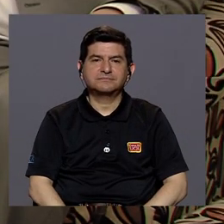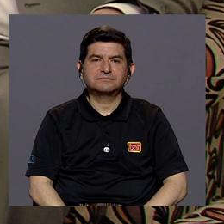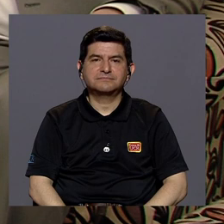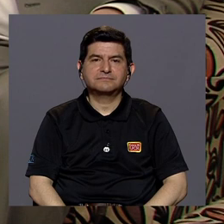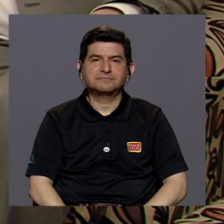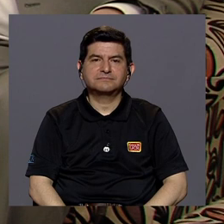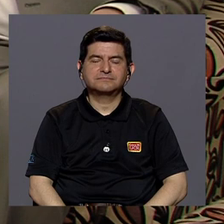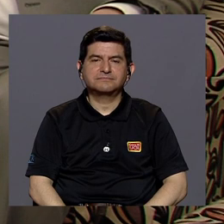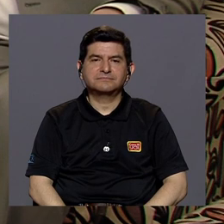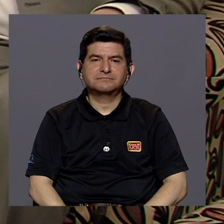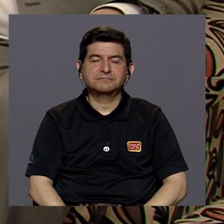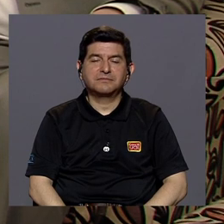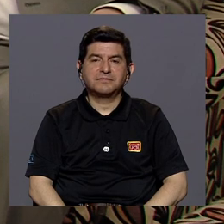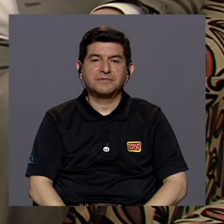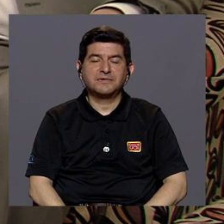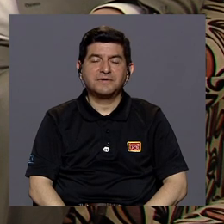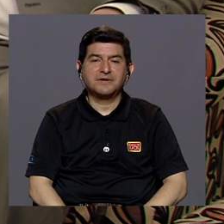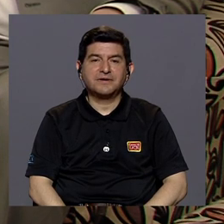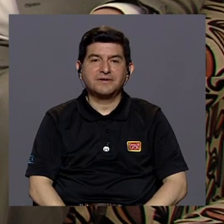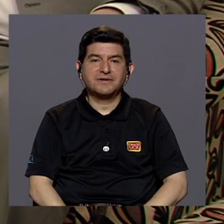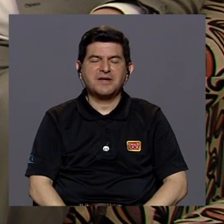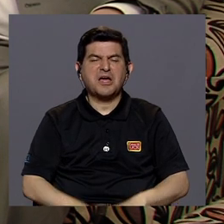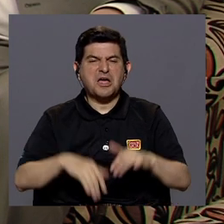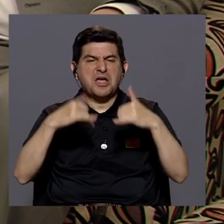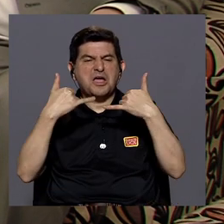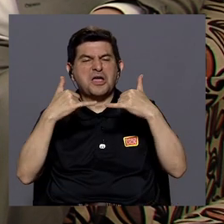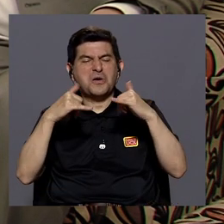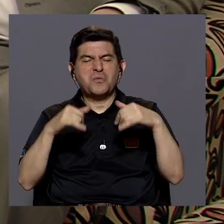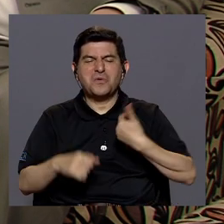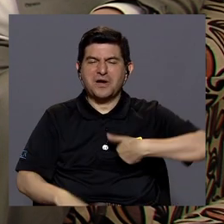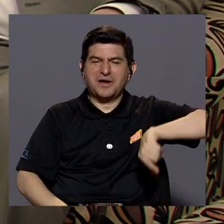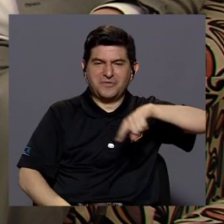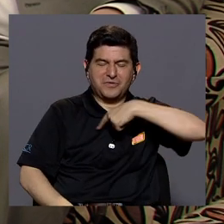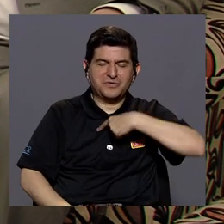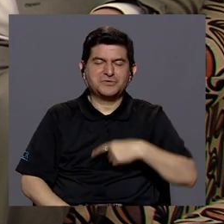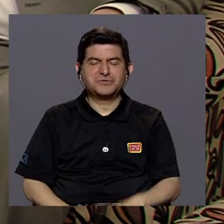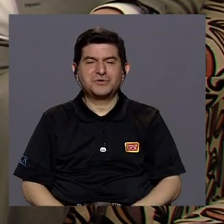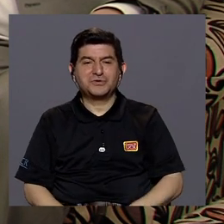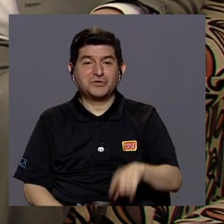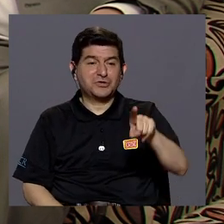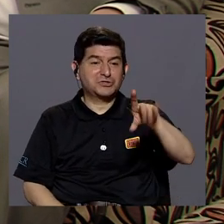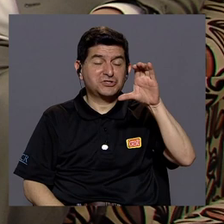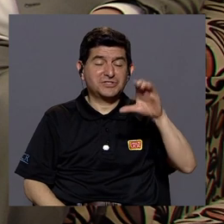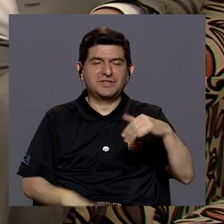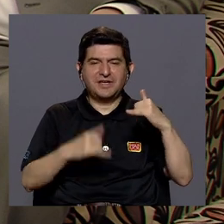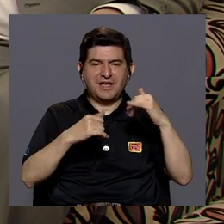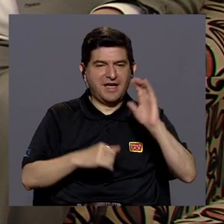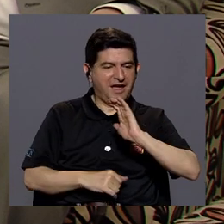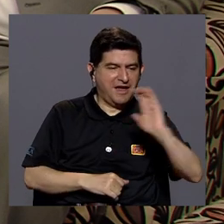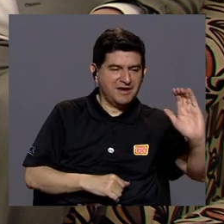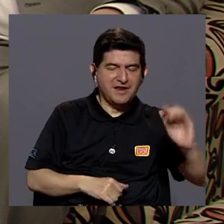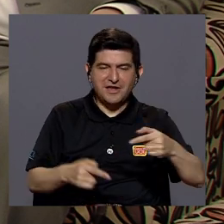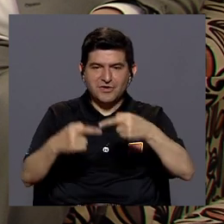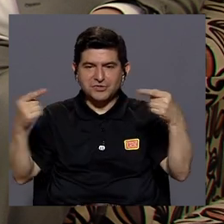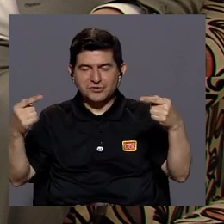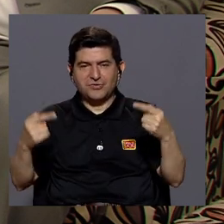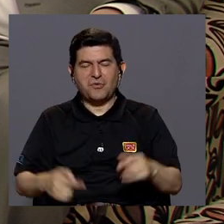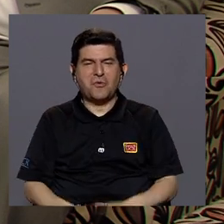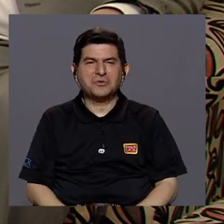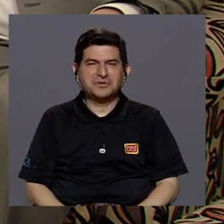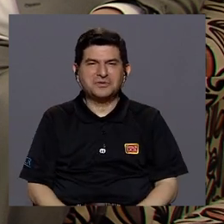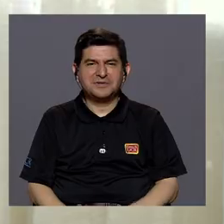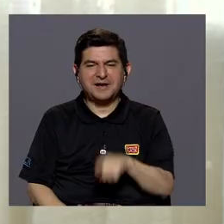Y jugaron contra los. No me venga en el patio ahí, 100 huilas contra el. Bueno, fue un